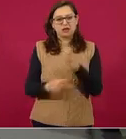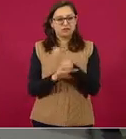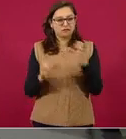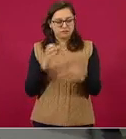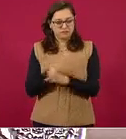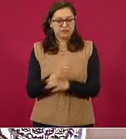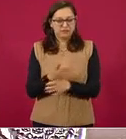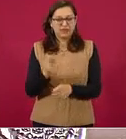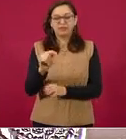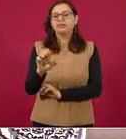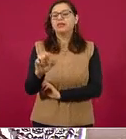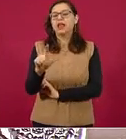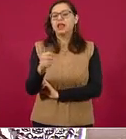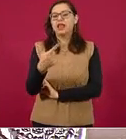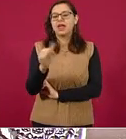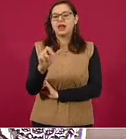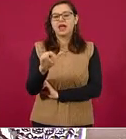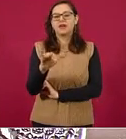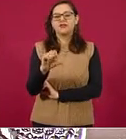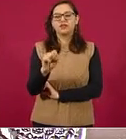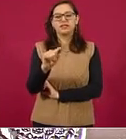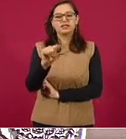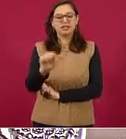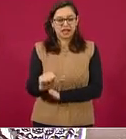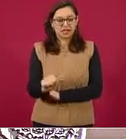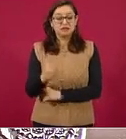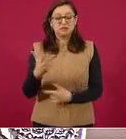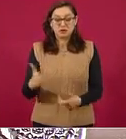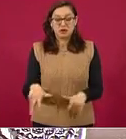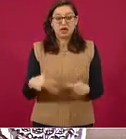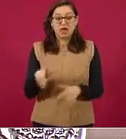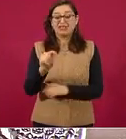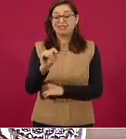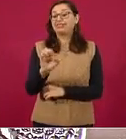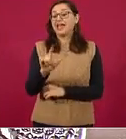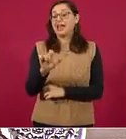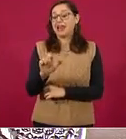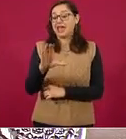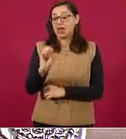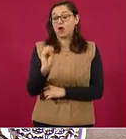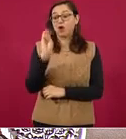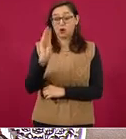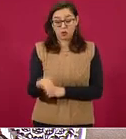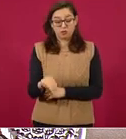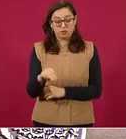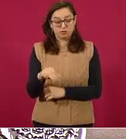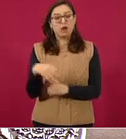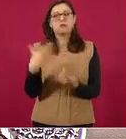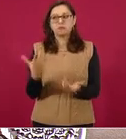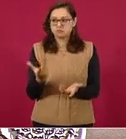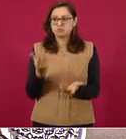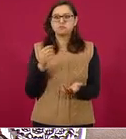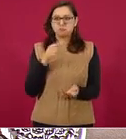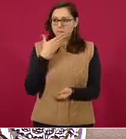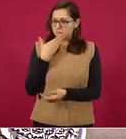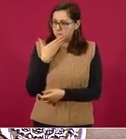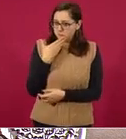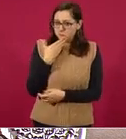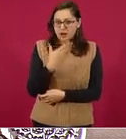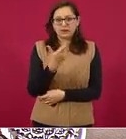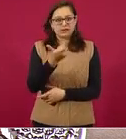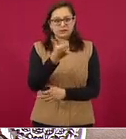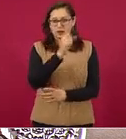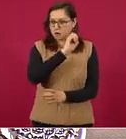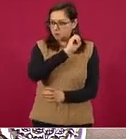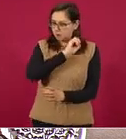Telecom es una muy buena opción para recibir las remesas acá en México, porque